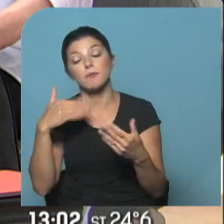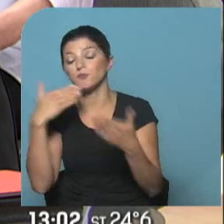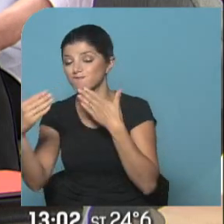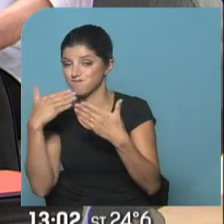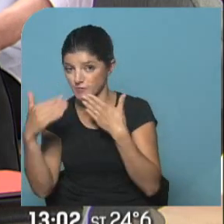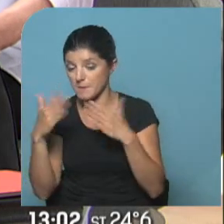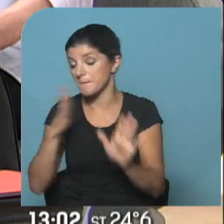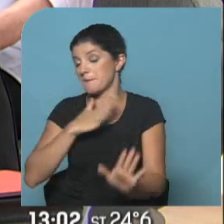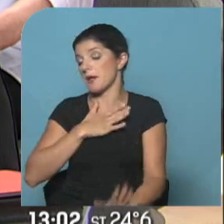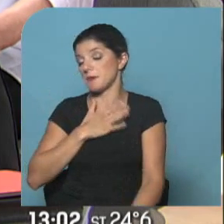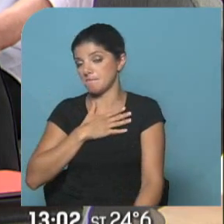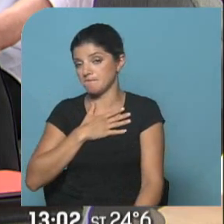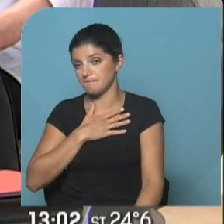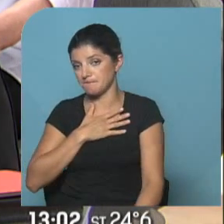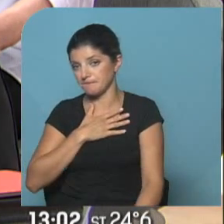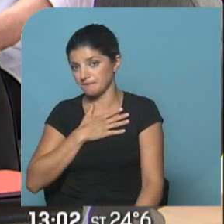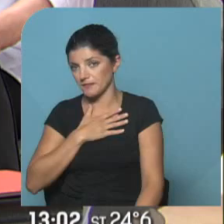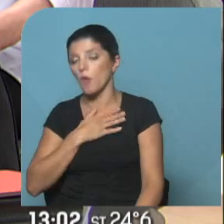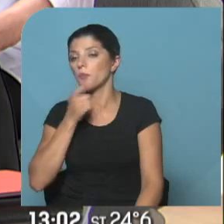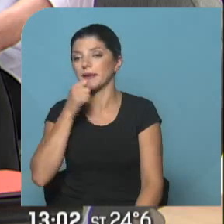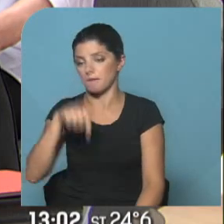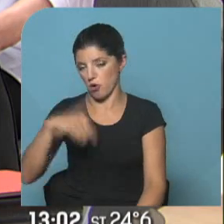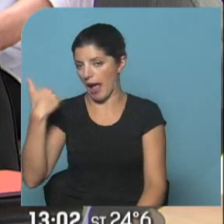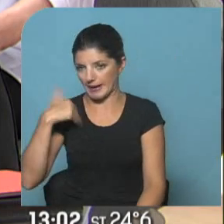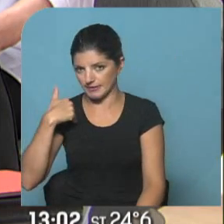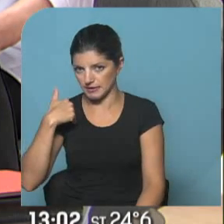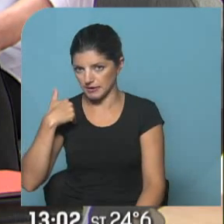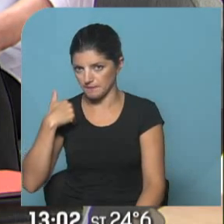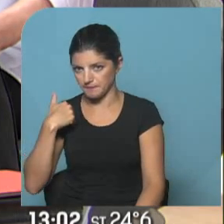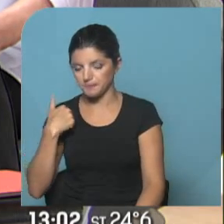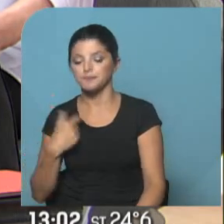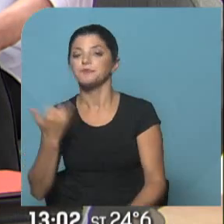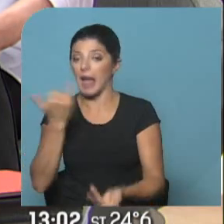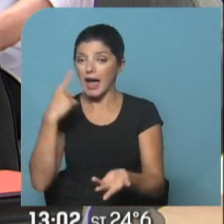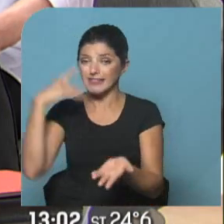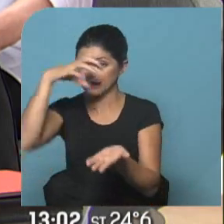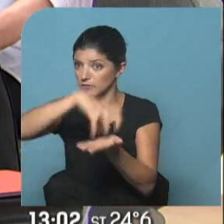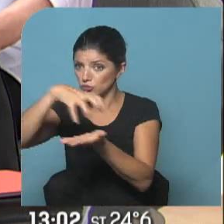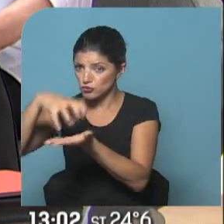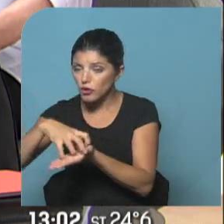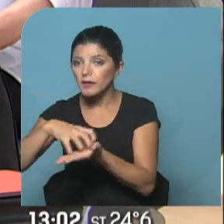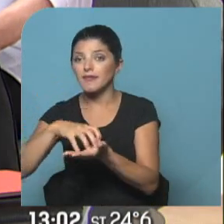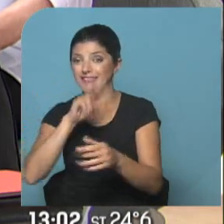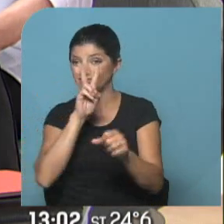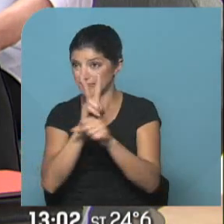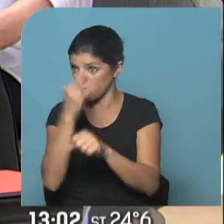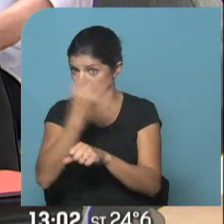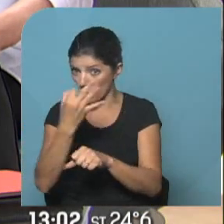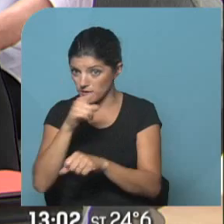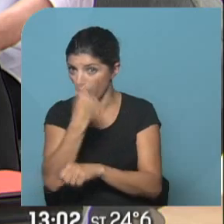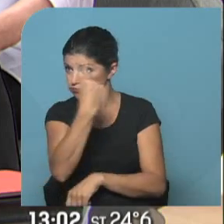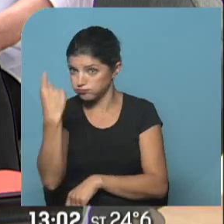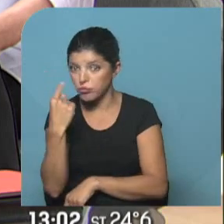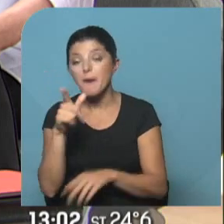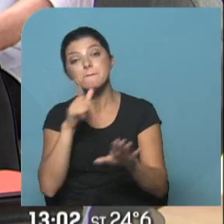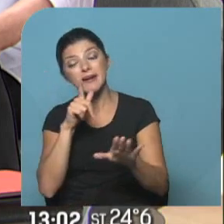mi perspectiva, digamos, no, en el caso de Argentina, por ejemplo. Tenemos instituciones federales de seguridad muy similares a las que